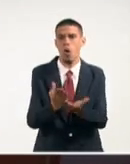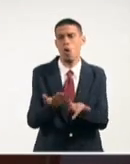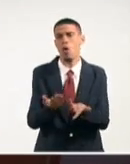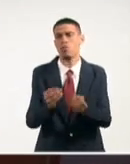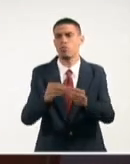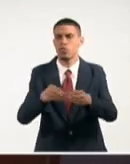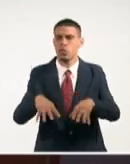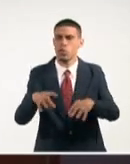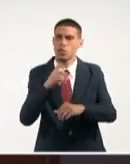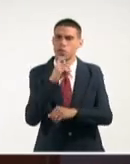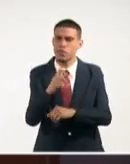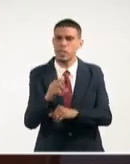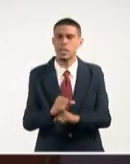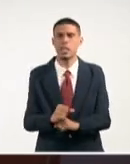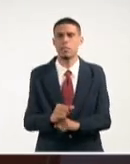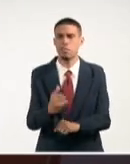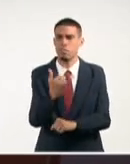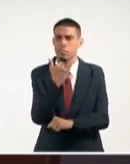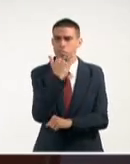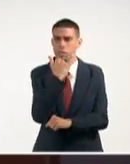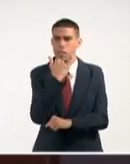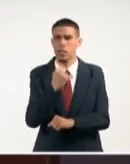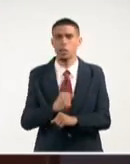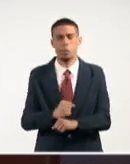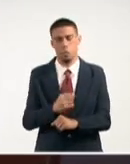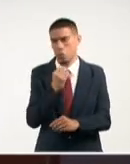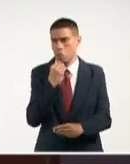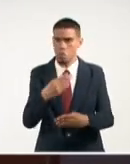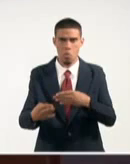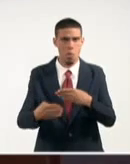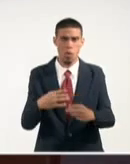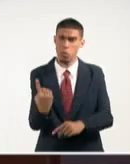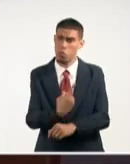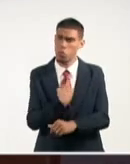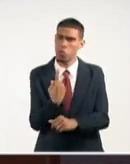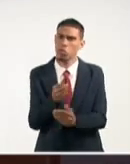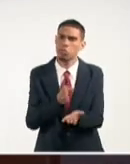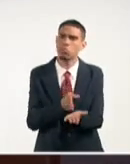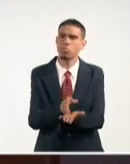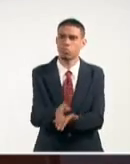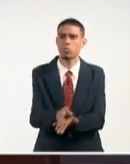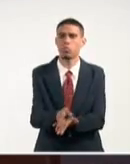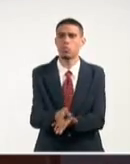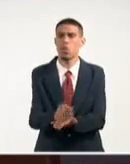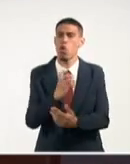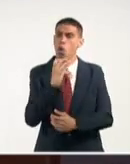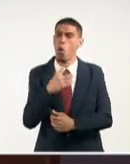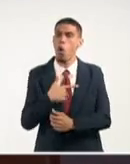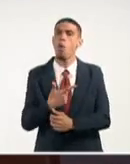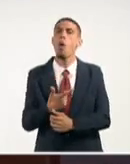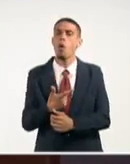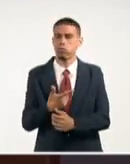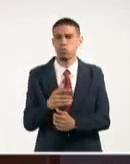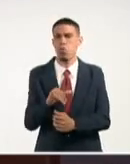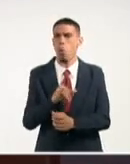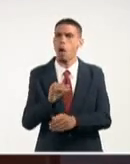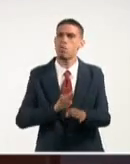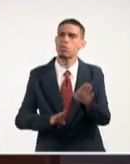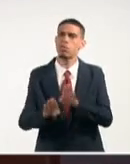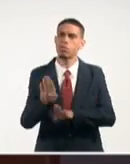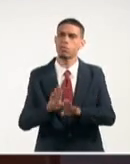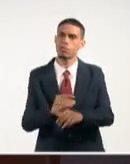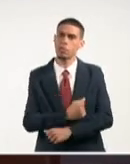nos quitan el sueño. Nuestro único camino es proseguir la lucha con